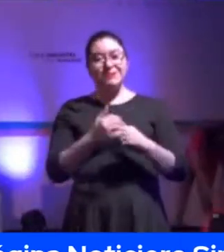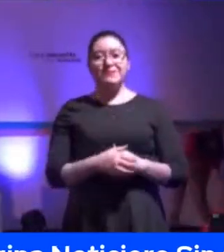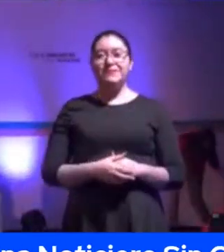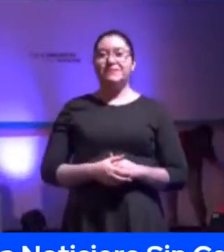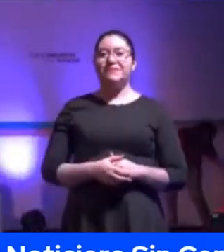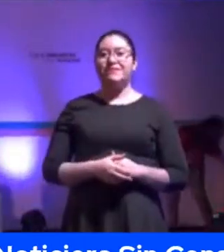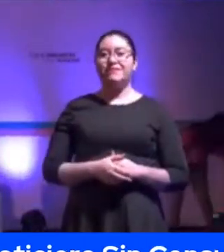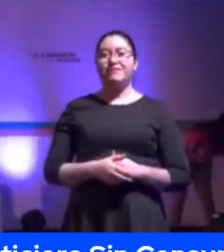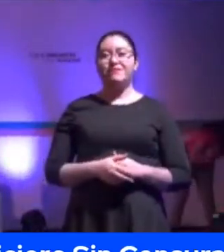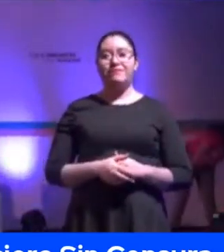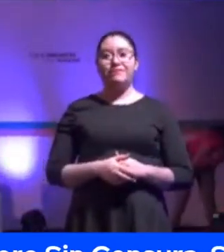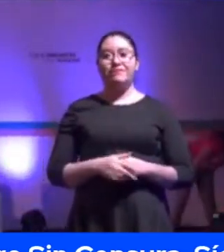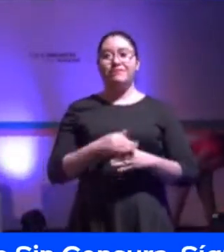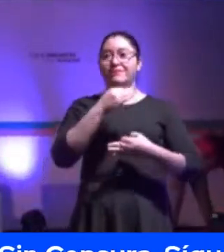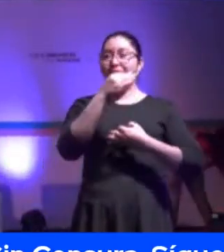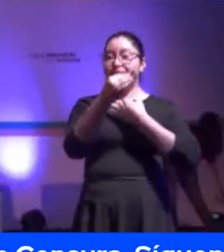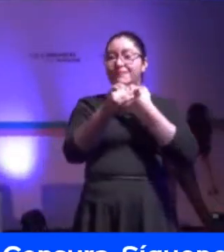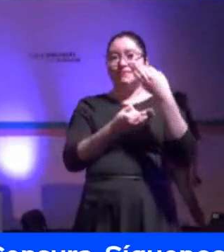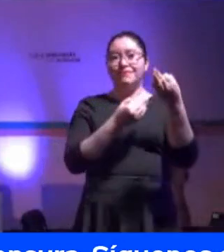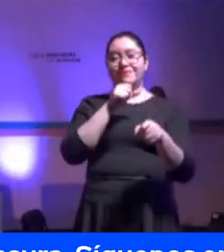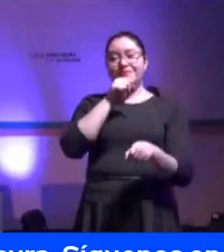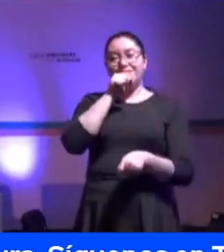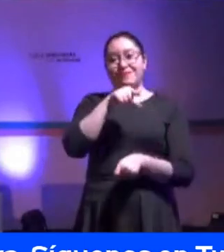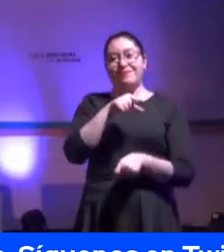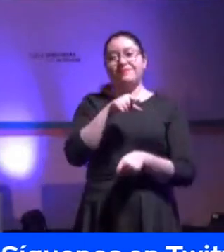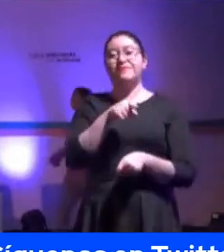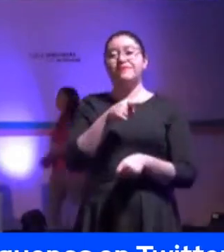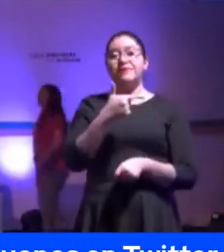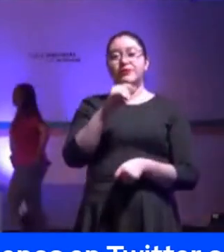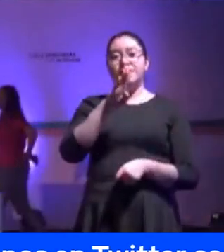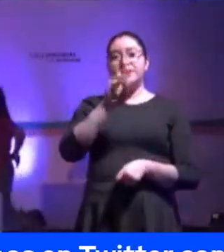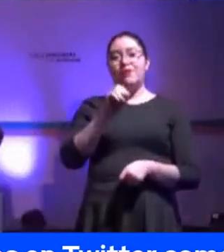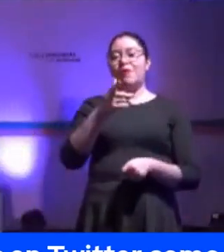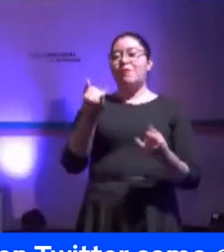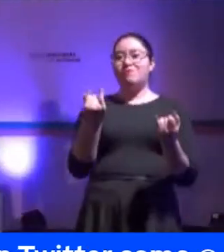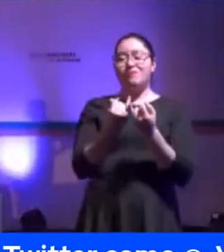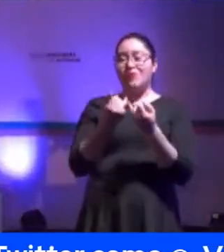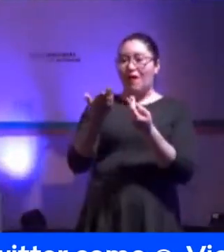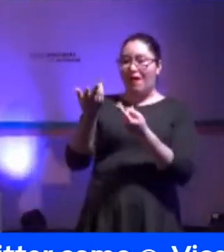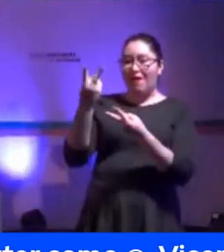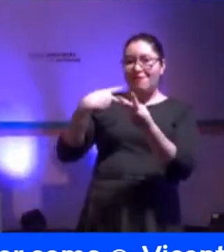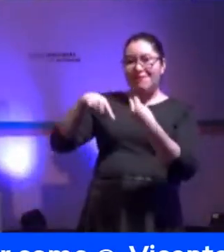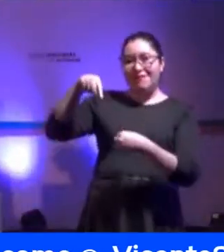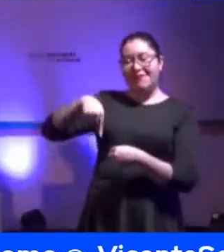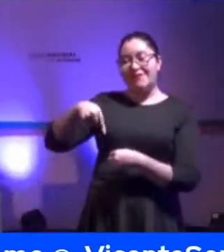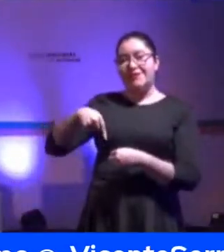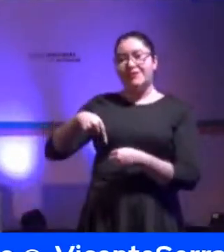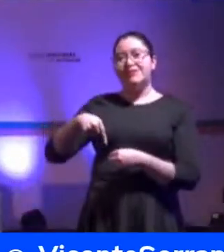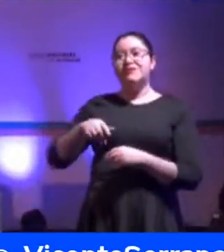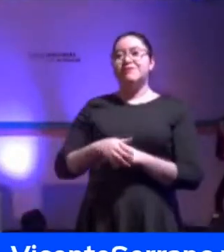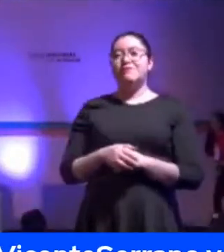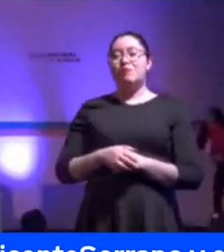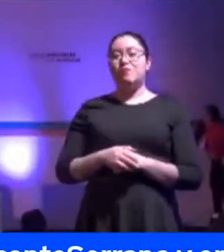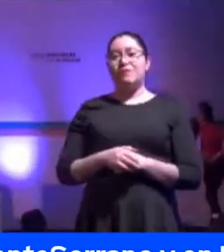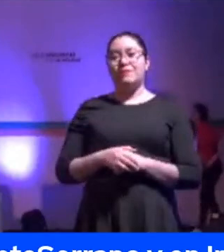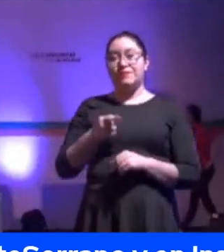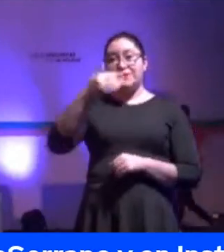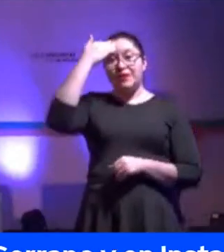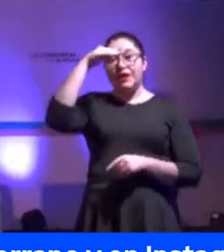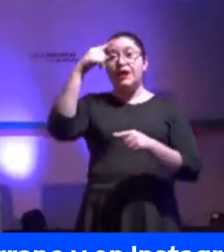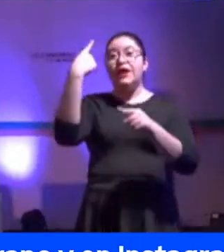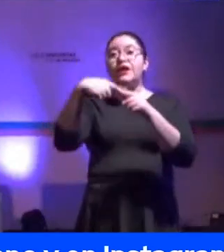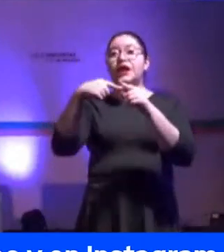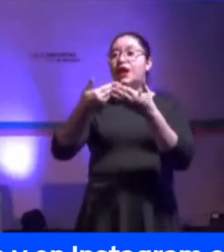arriba. Todos los que estuvieron en esta charla. Gabo, vente para arriba. Por lo menos vamos a que sepan quiénes